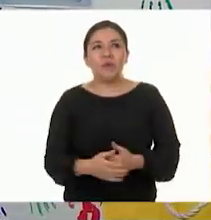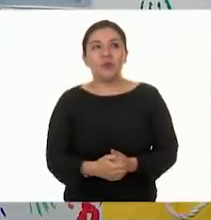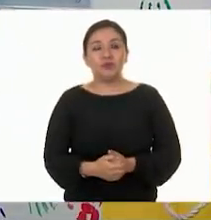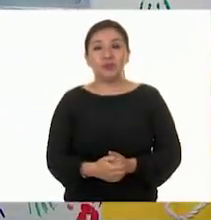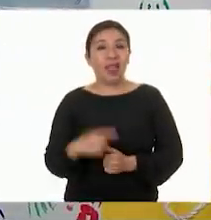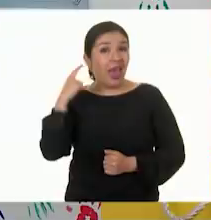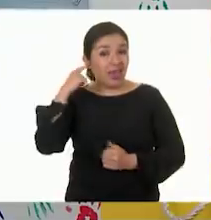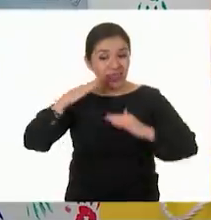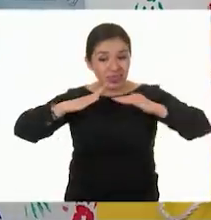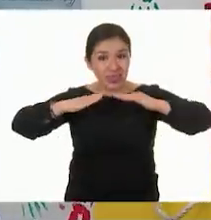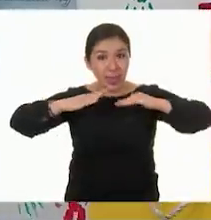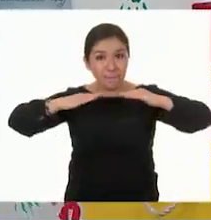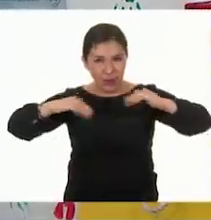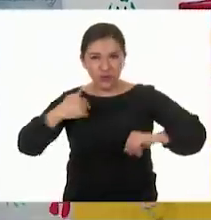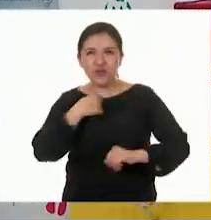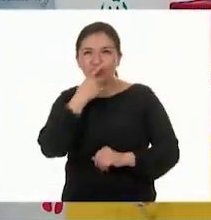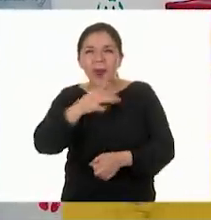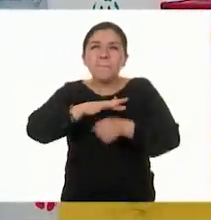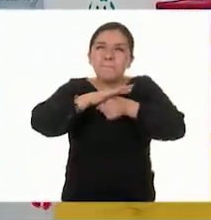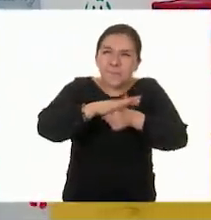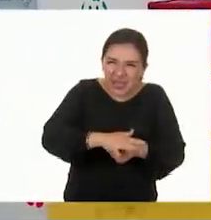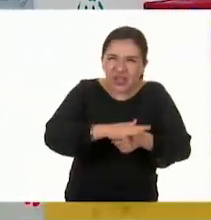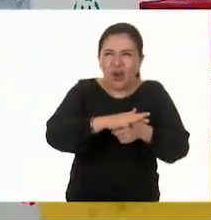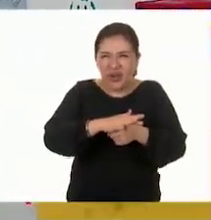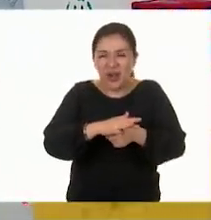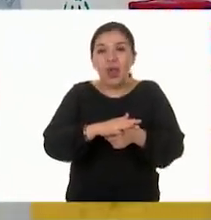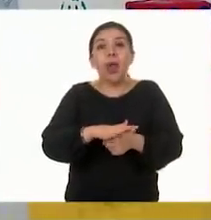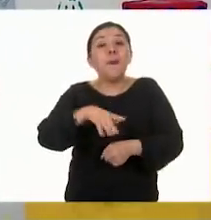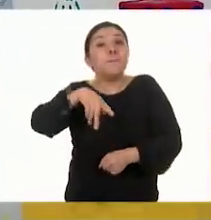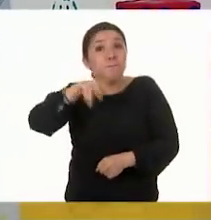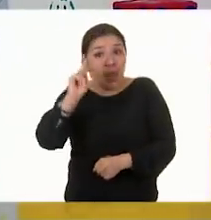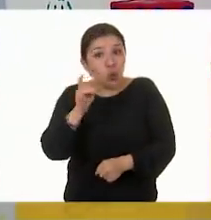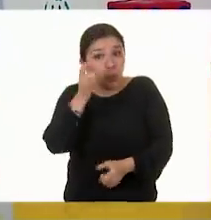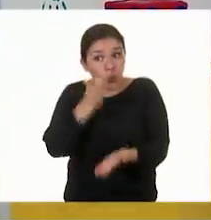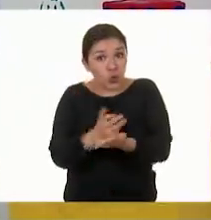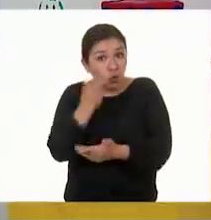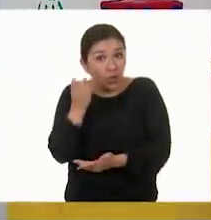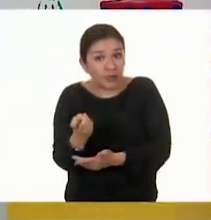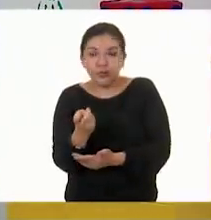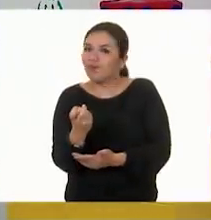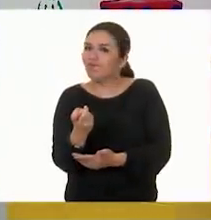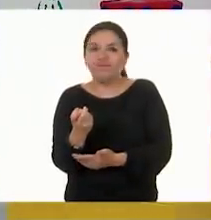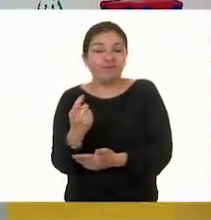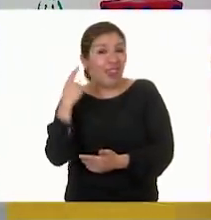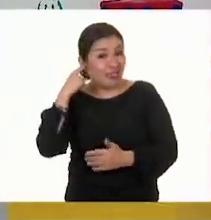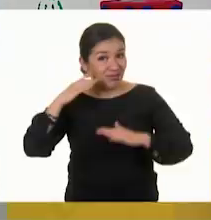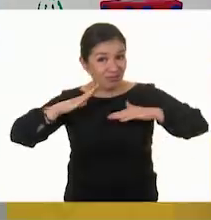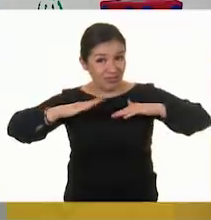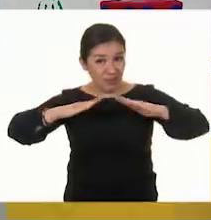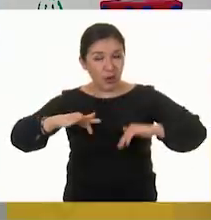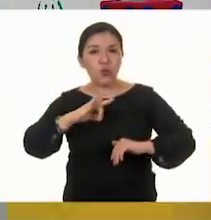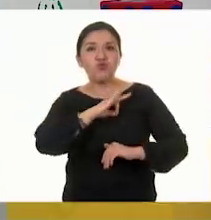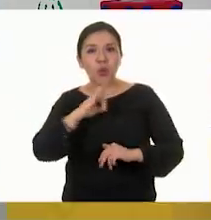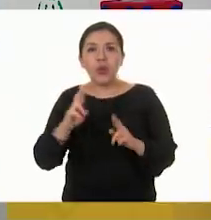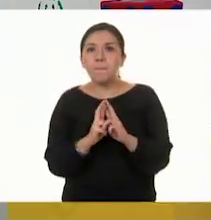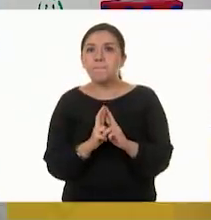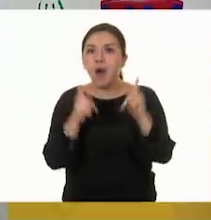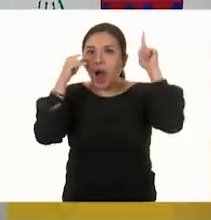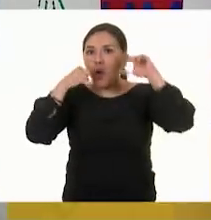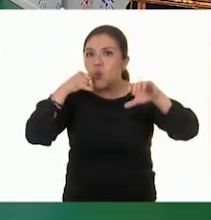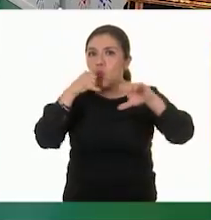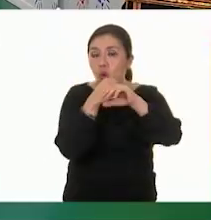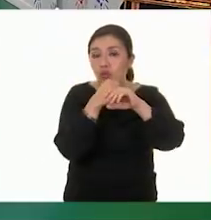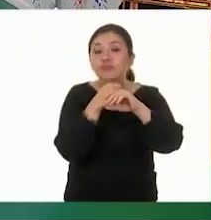el tímpano. Ajá. Yo te mencionaba de la presión. Ajá. Pero no solamente puede ser eso. El tímpano puede sufrir una rotura.